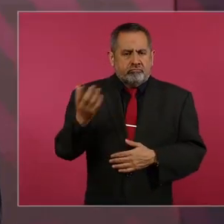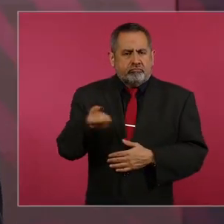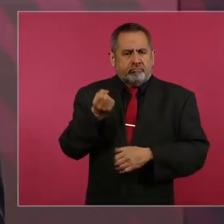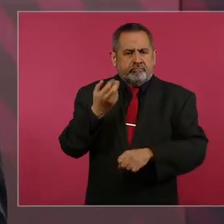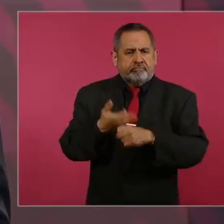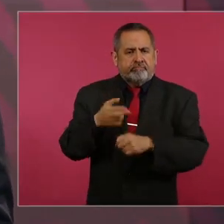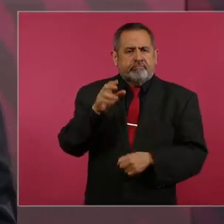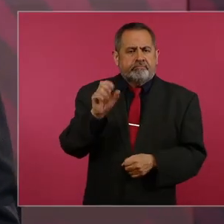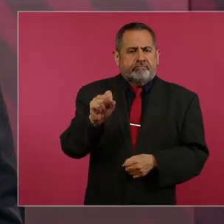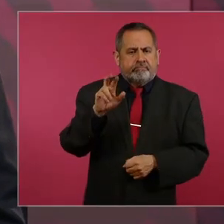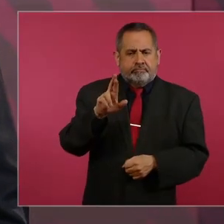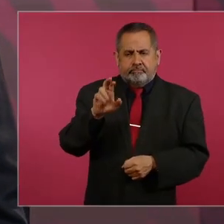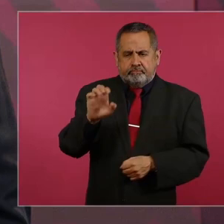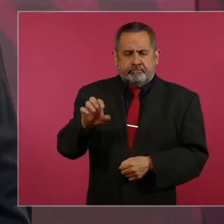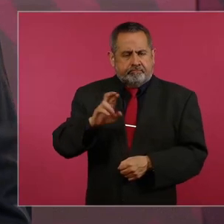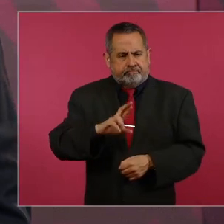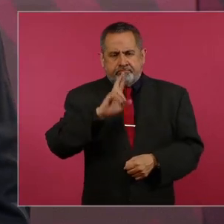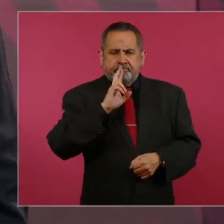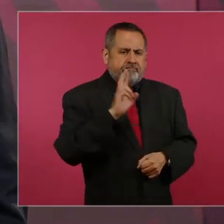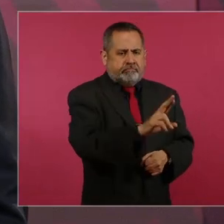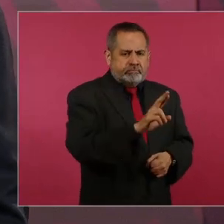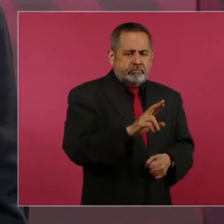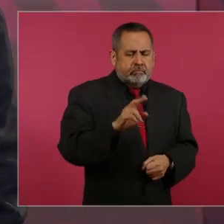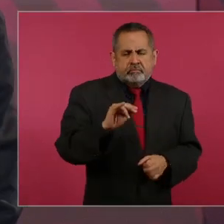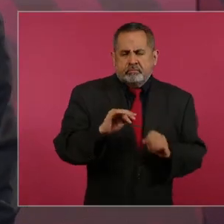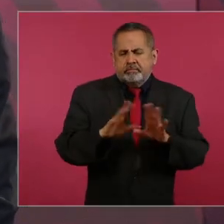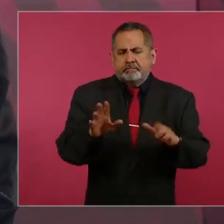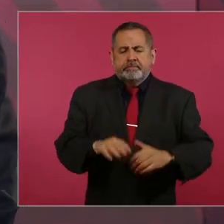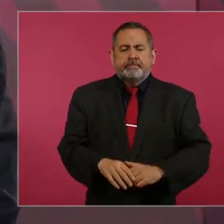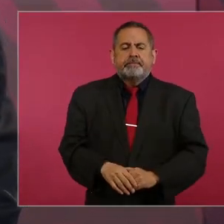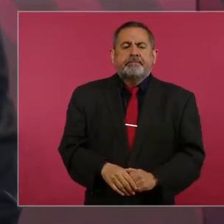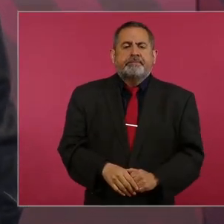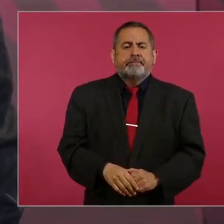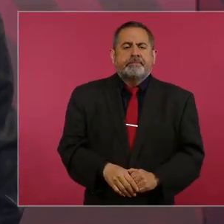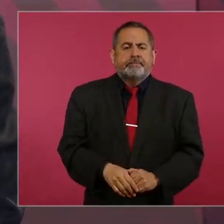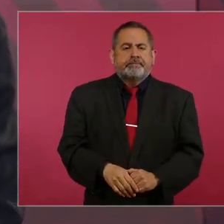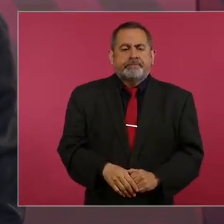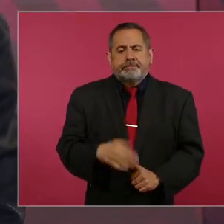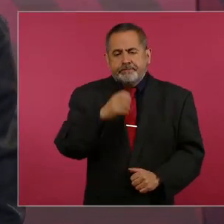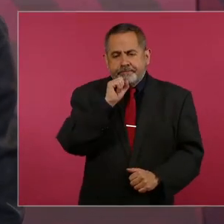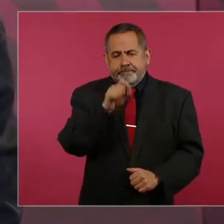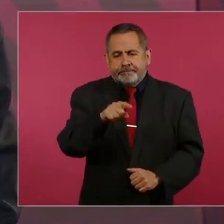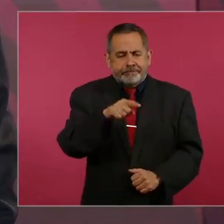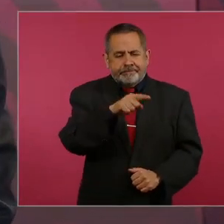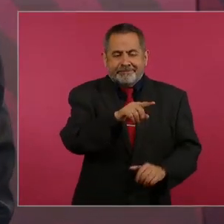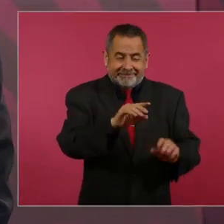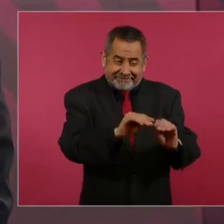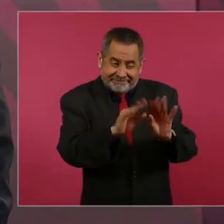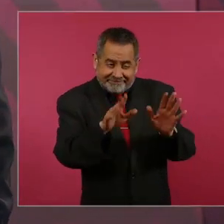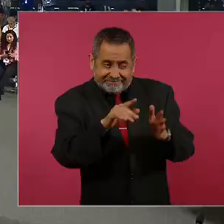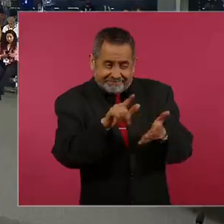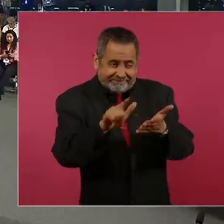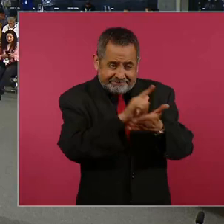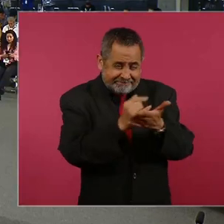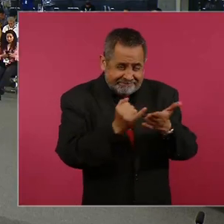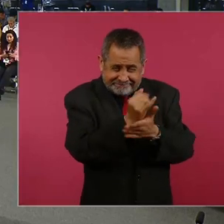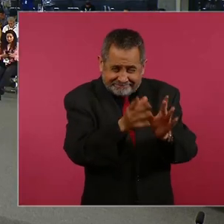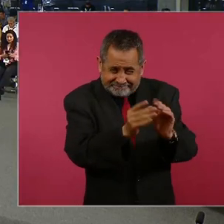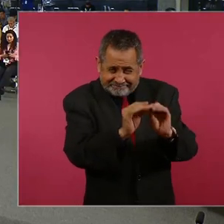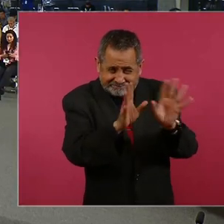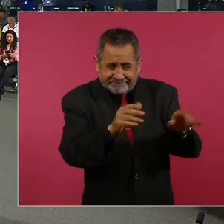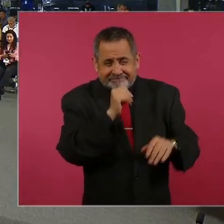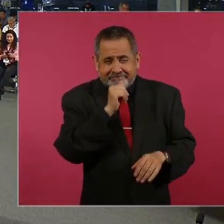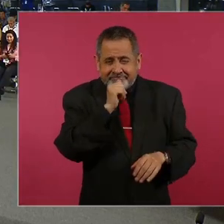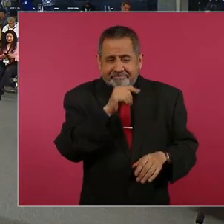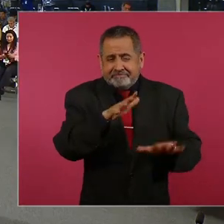de Relaciones Exteriores, porque también todavía no está definido. Un